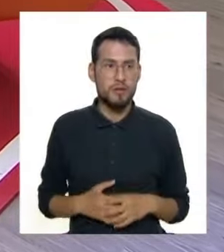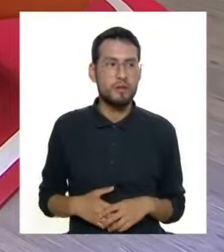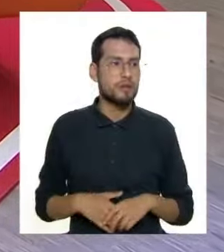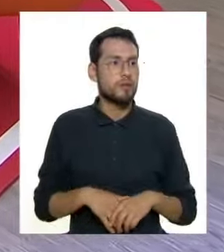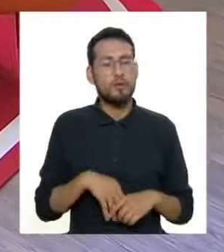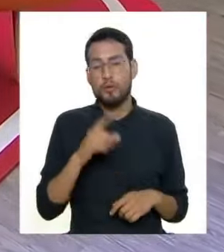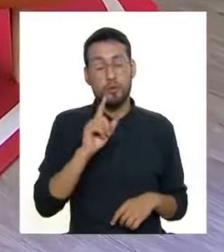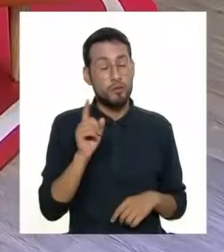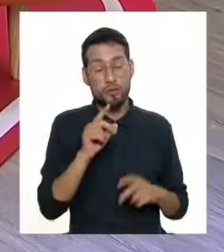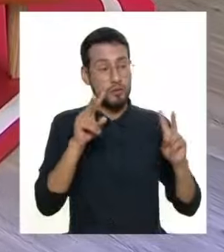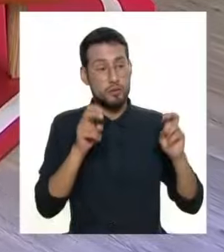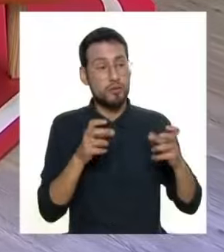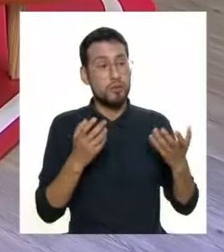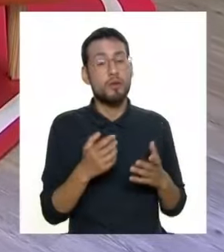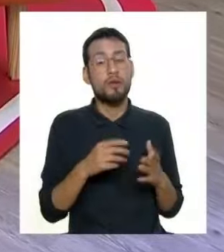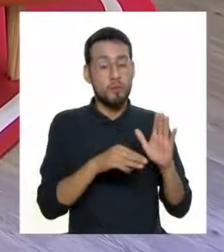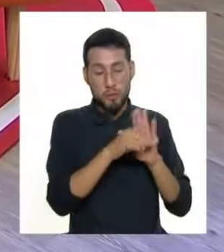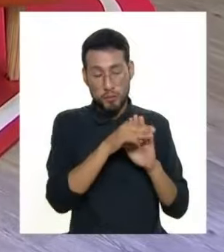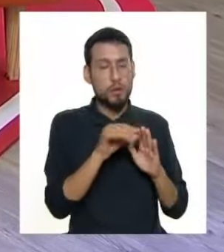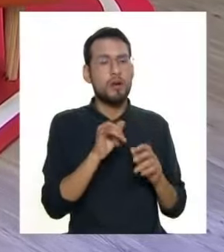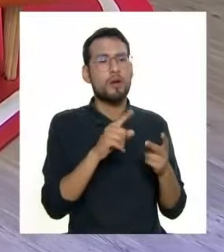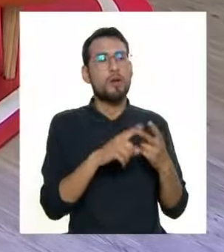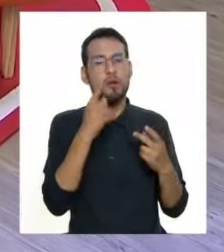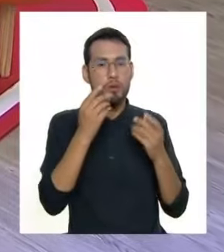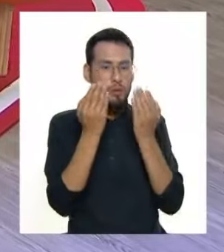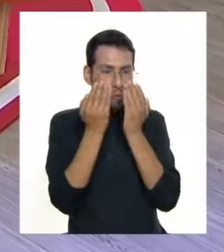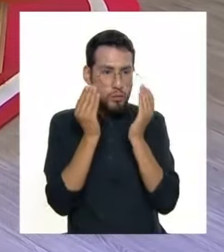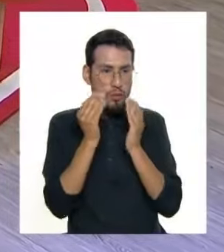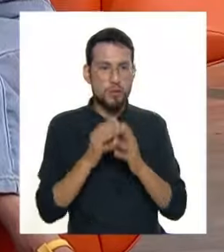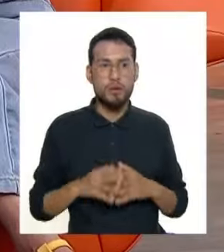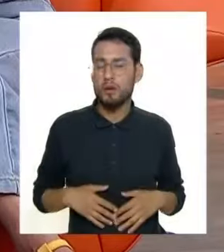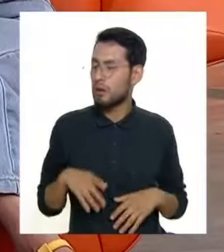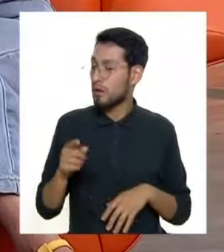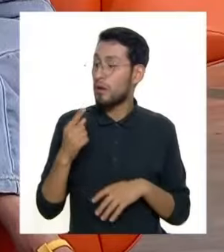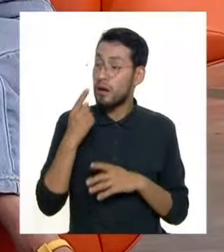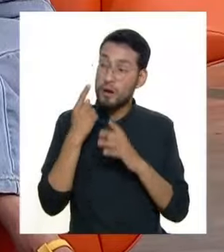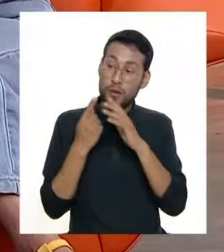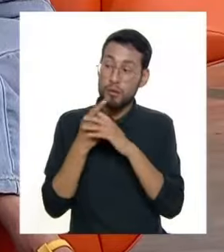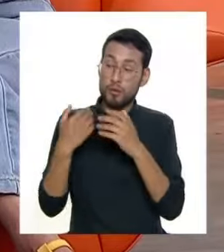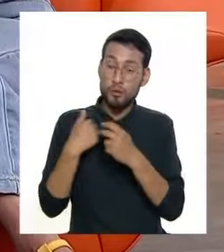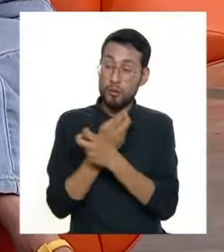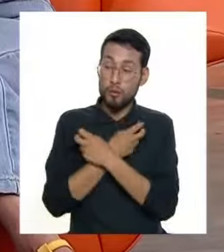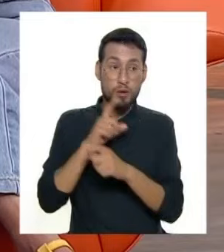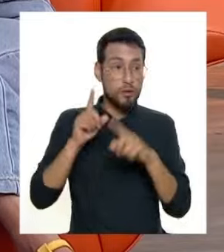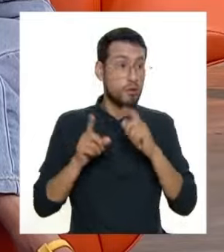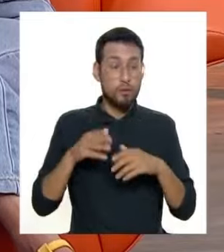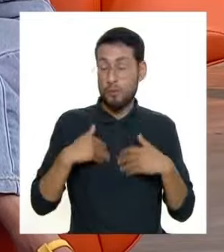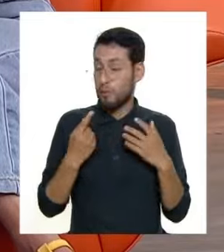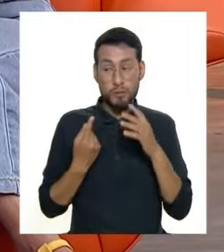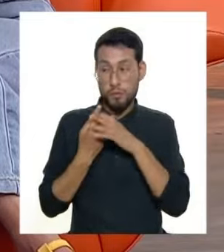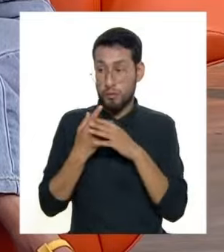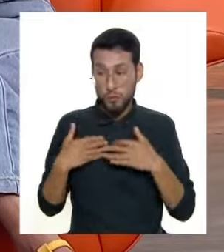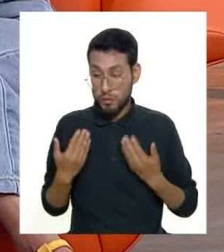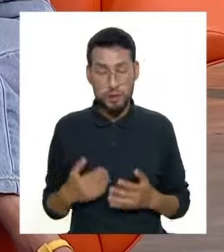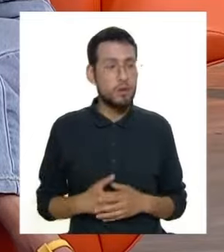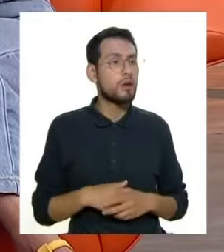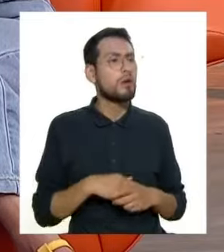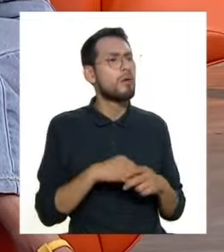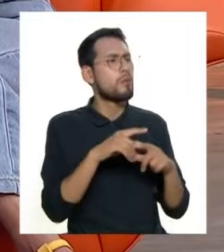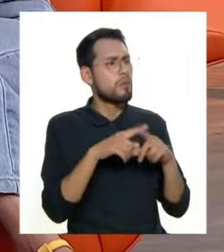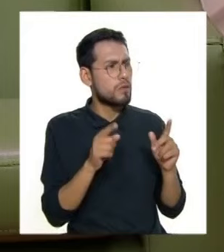No es por un tema de maduración solamente, sino de posición también. Y la limitación del implante se va a ver si tienes hueso o no, porque hay gente que no se puede colocar implante ahora, ¿no? Claro,